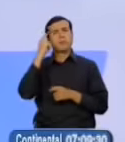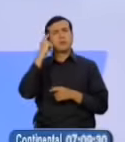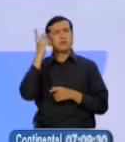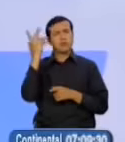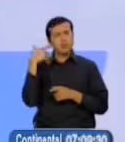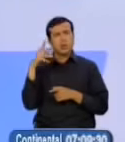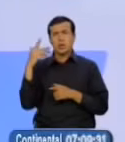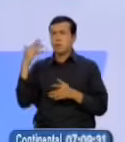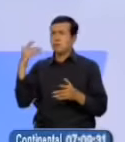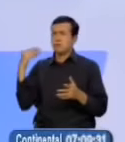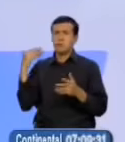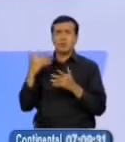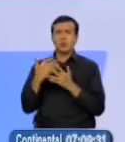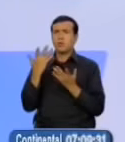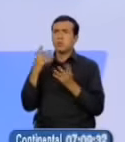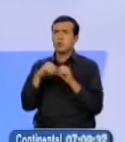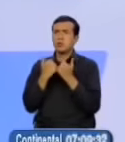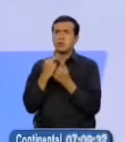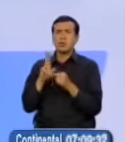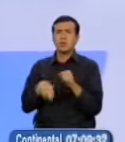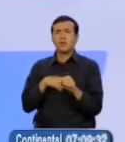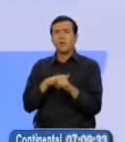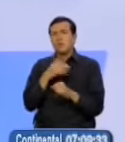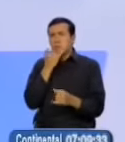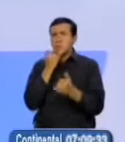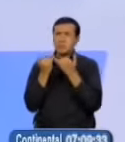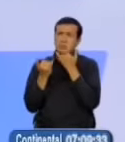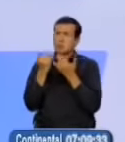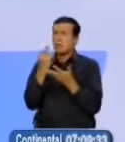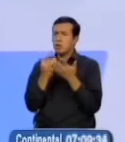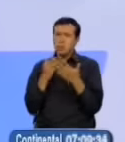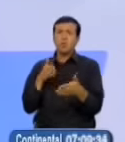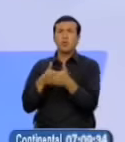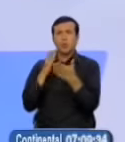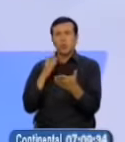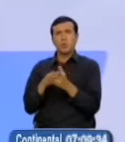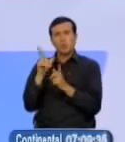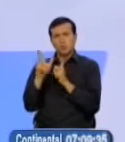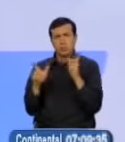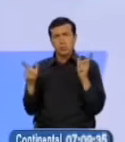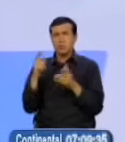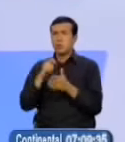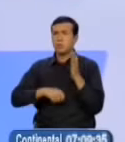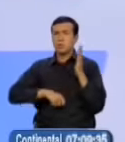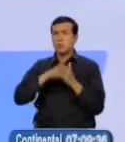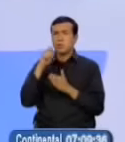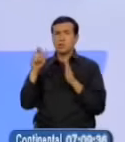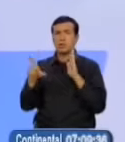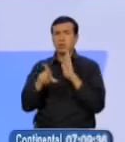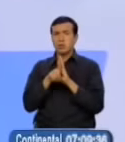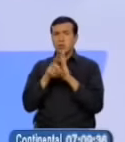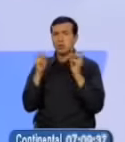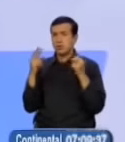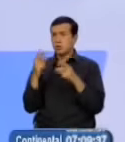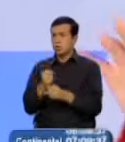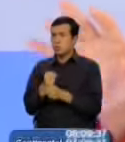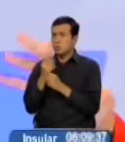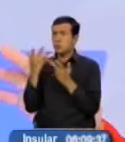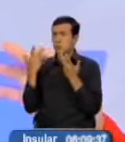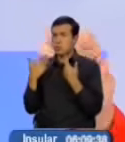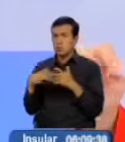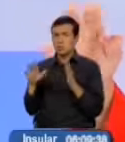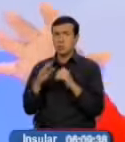ya perdiendo la cordura en la Asamblea Nacional, haciendo cosas que perjudican a la gente. La aprobación de la ley de seguros, que